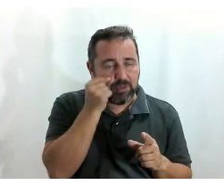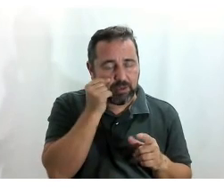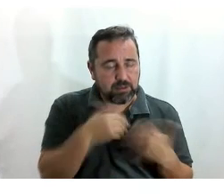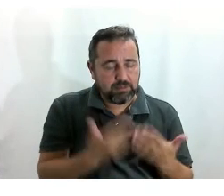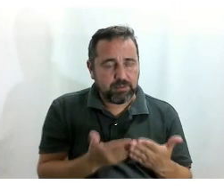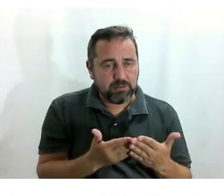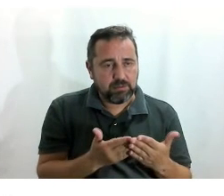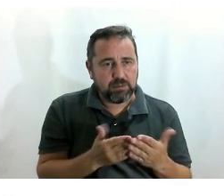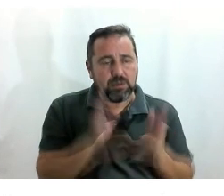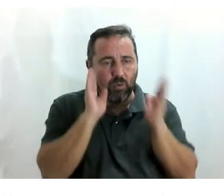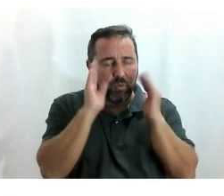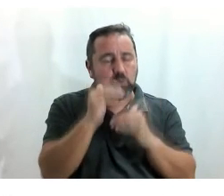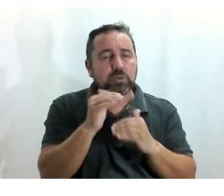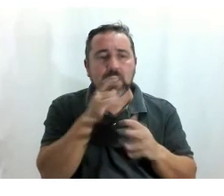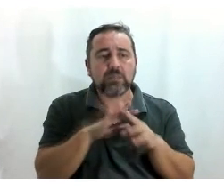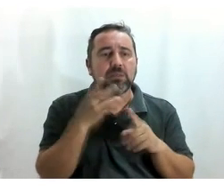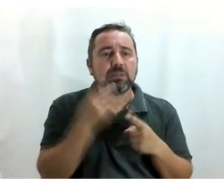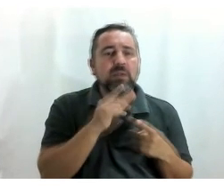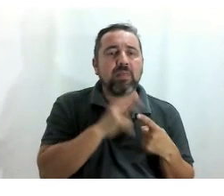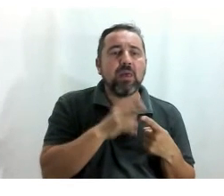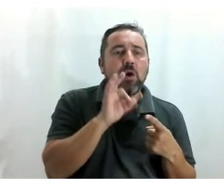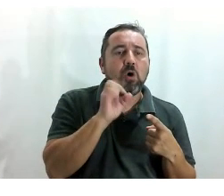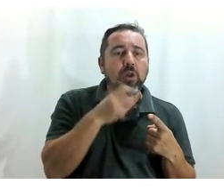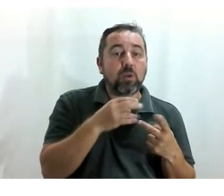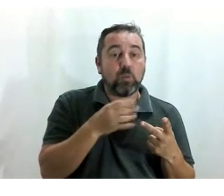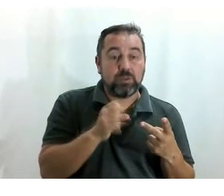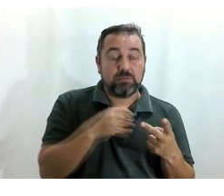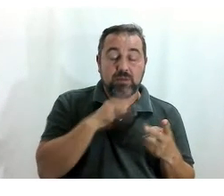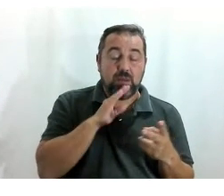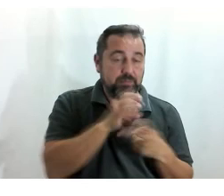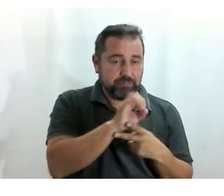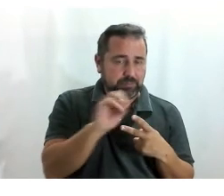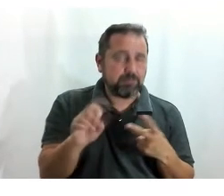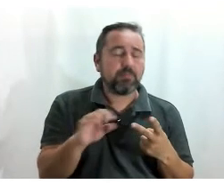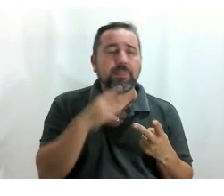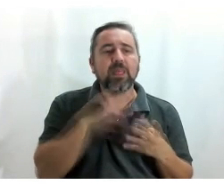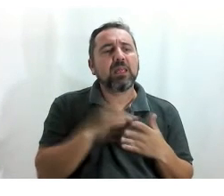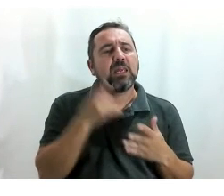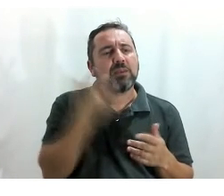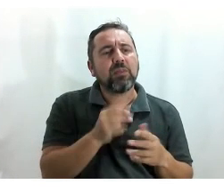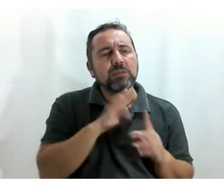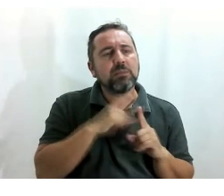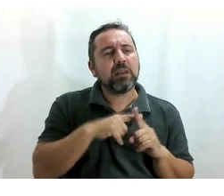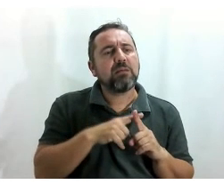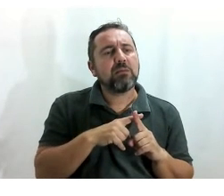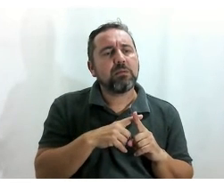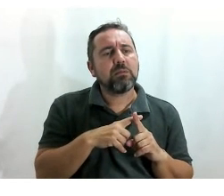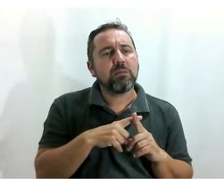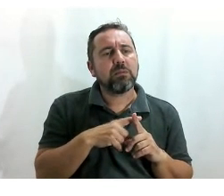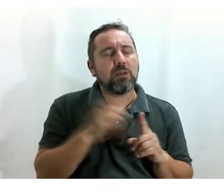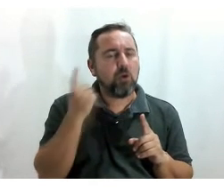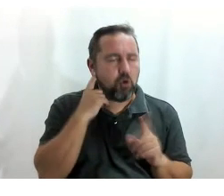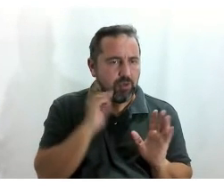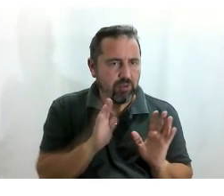De momento, la inyección de oligonucleótidos antisentidos está únicamente destinado a la inyección a nivel de oído.